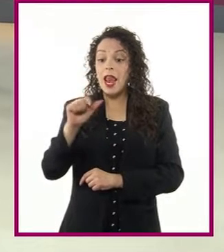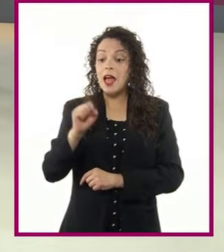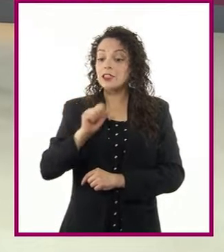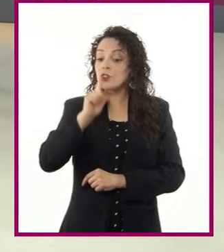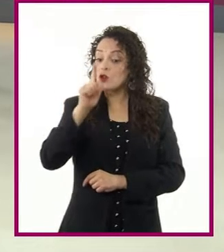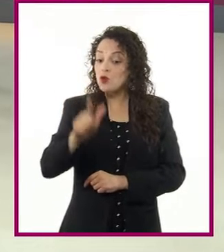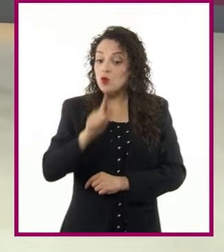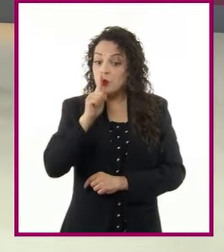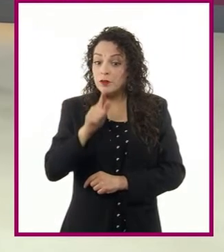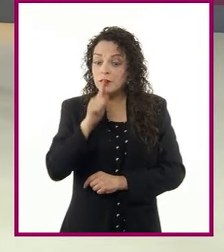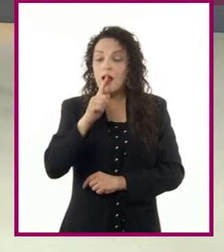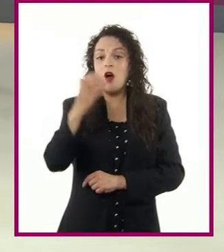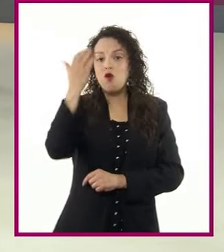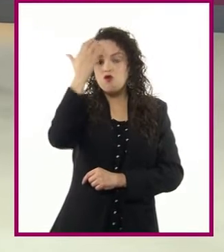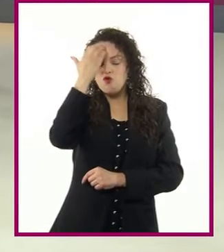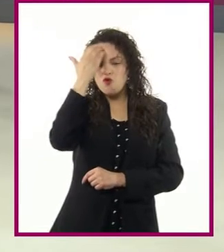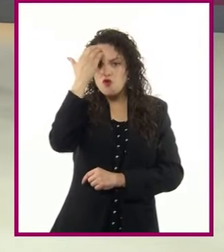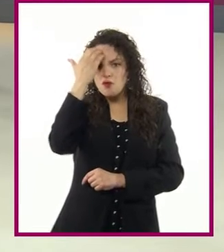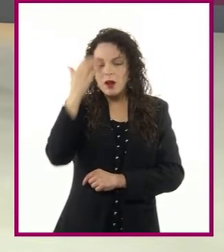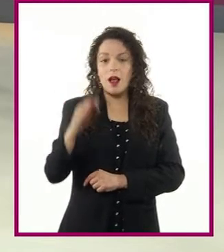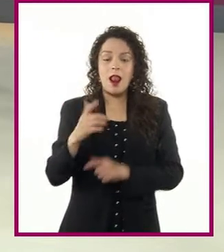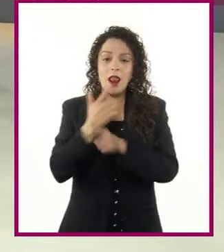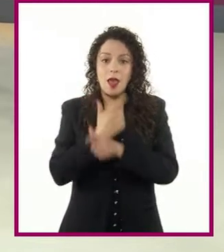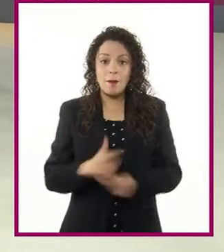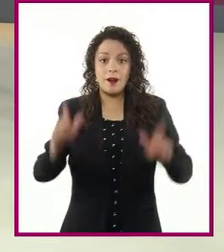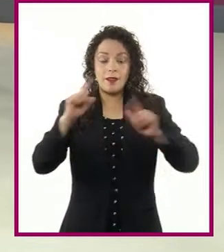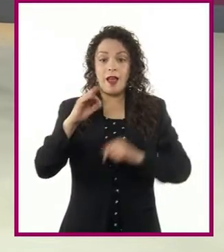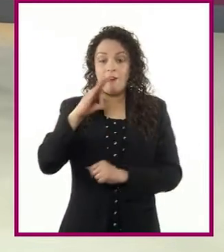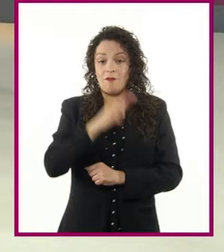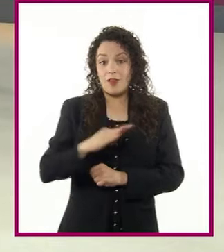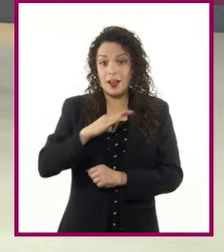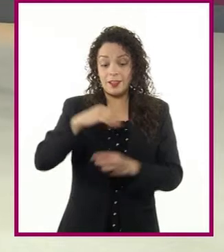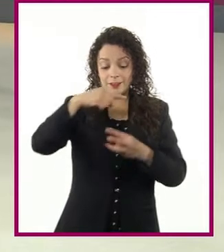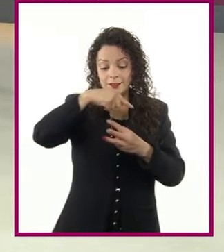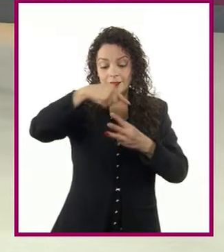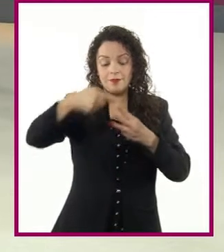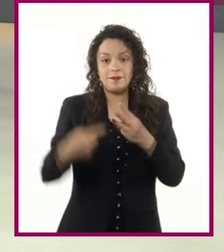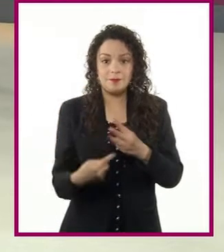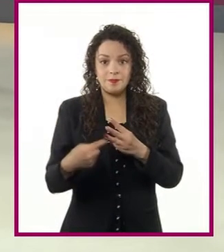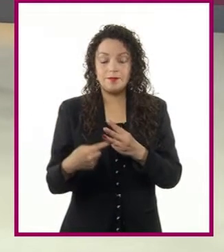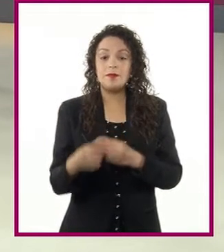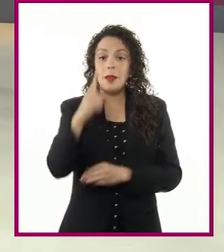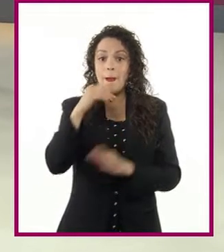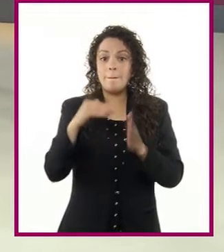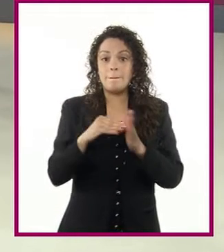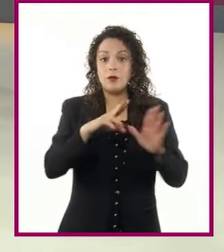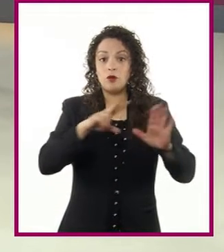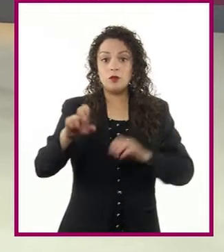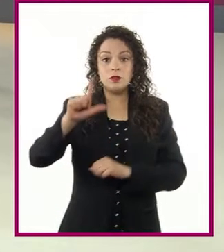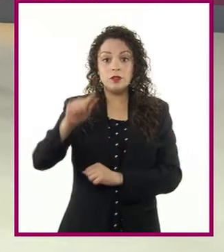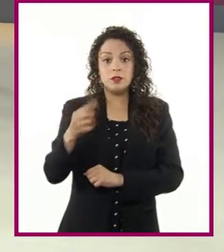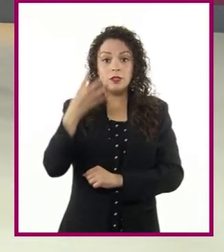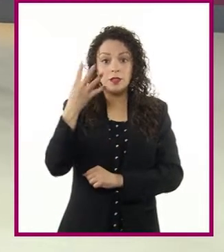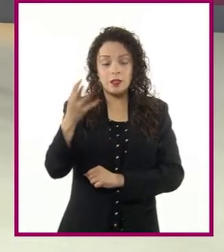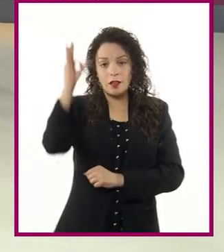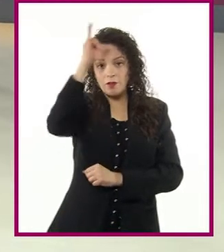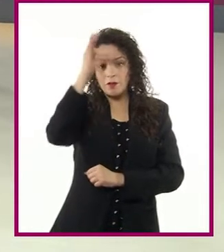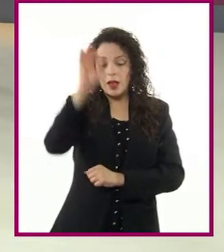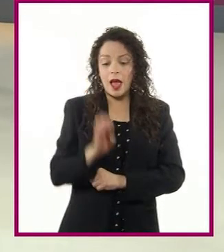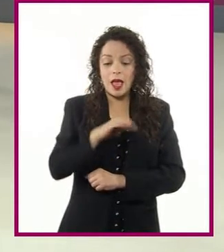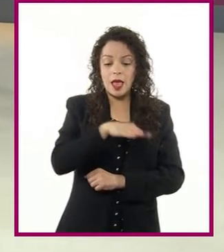conocimiento, la libertad y la felicidad. Así, en 1784, el filósofo Immanuel